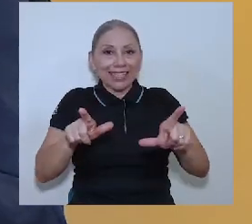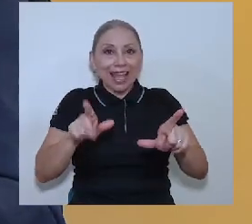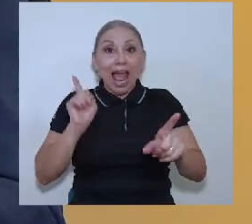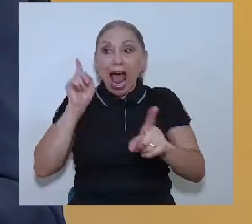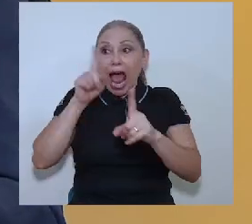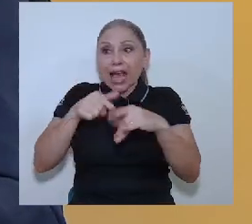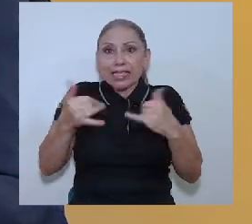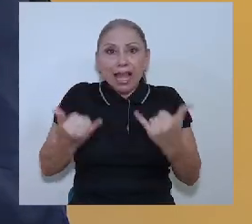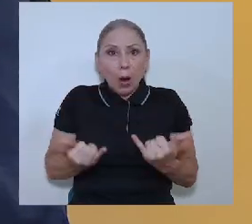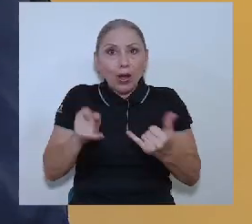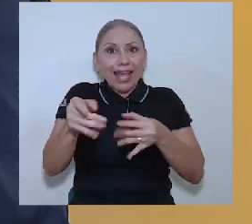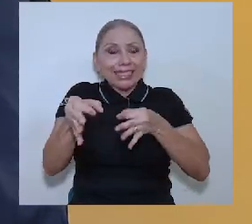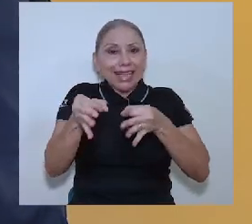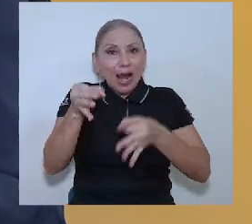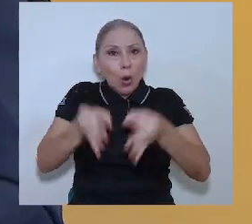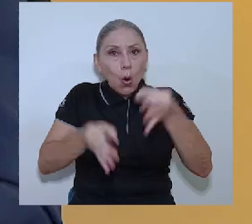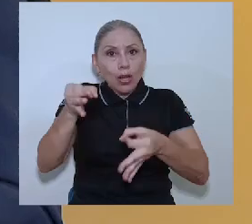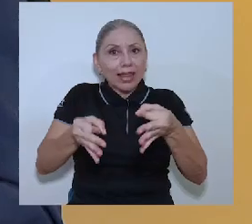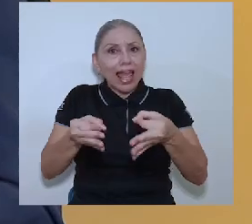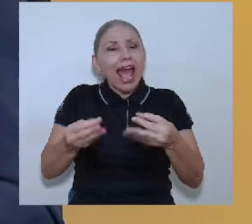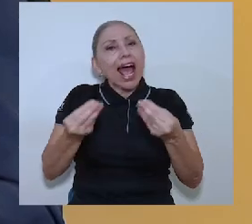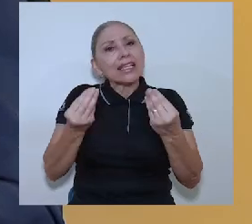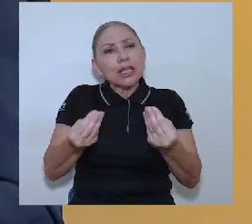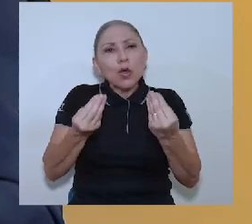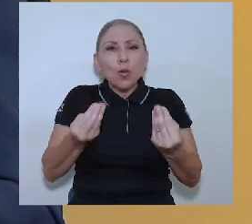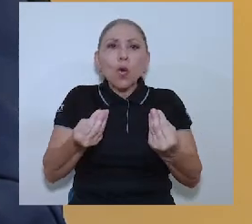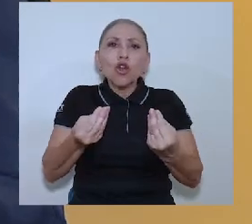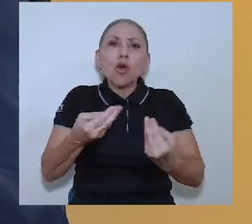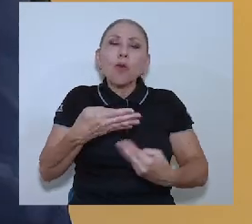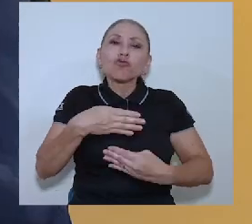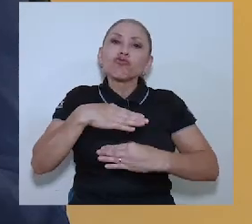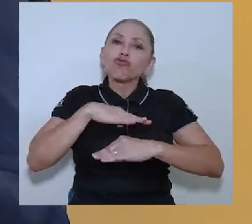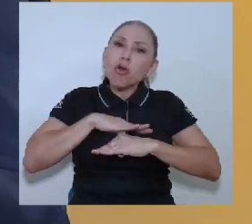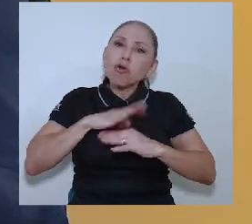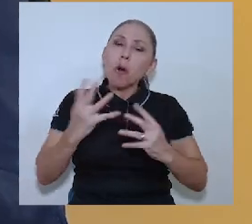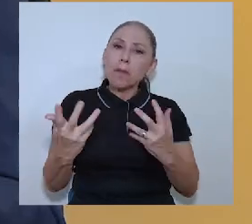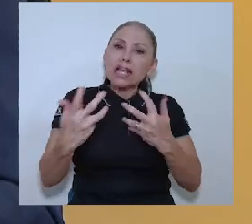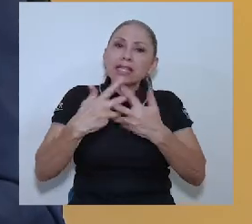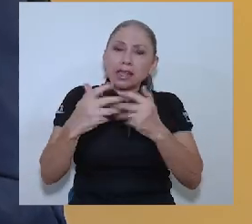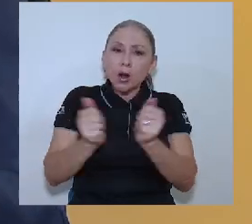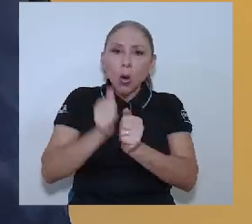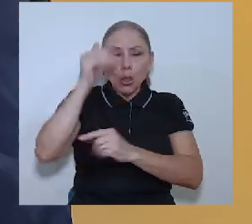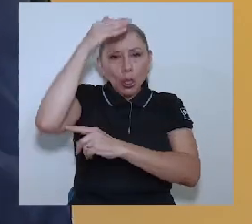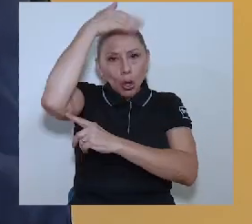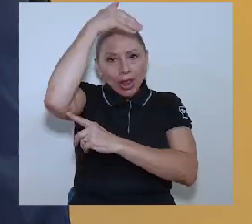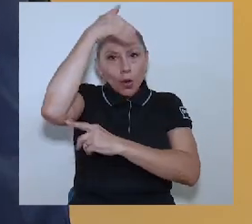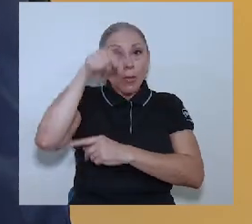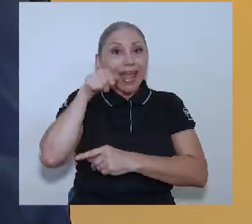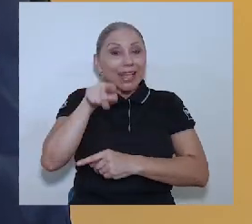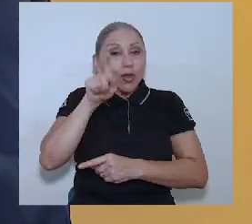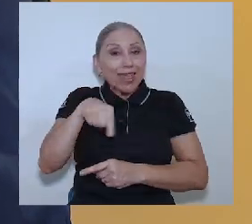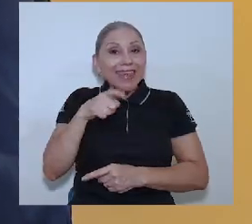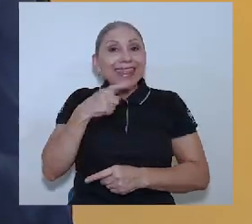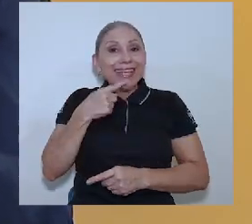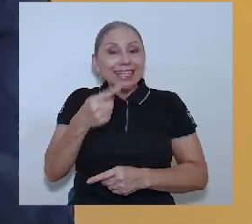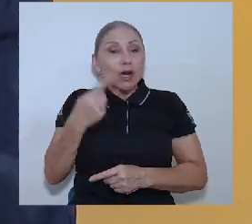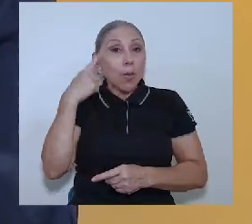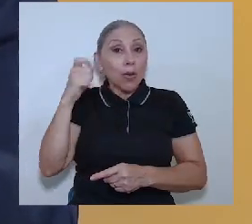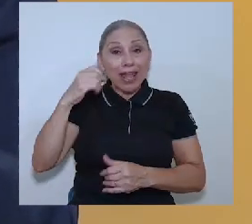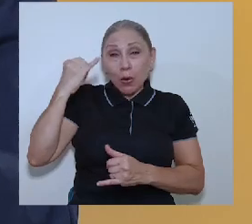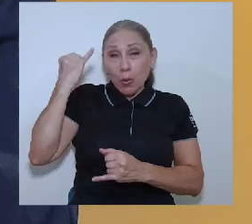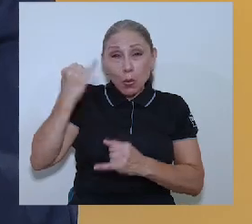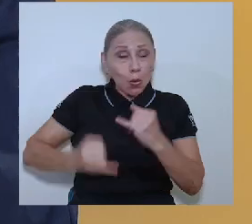hasta ahora ha sido muy complaciente con Donald Trump. Y esto hay que apuntarlo porque el